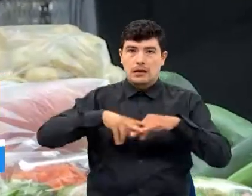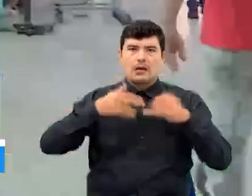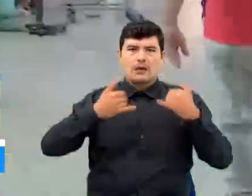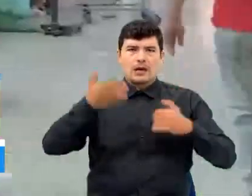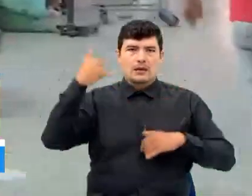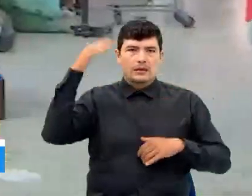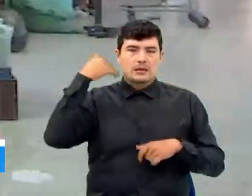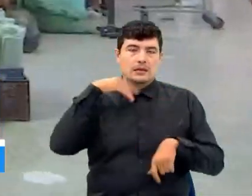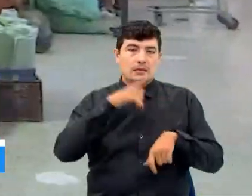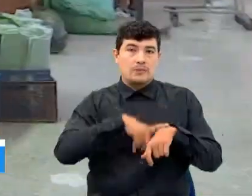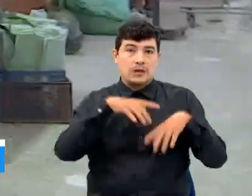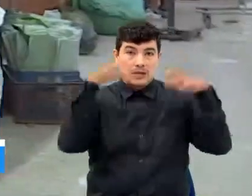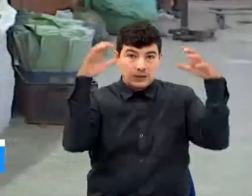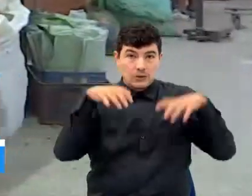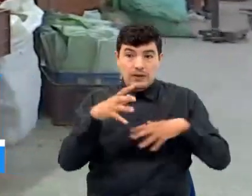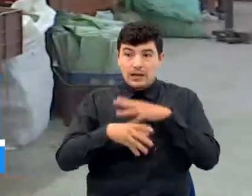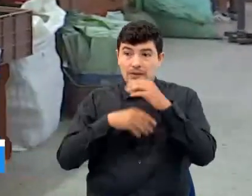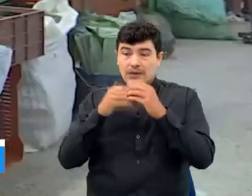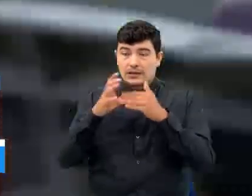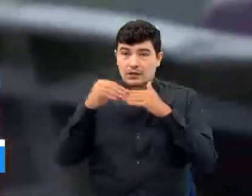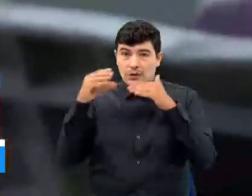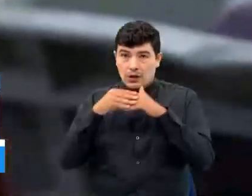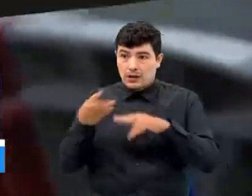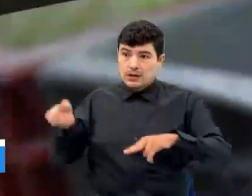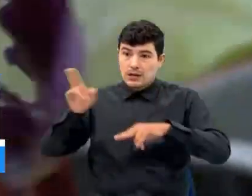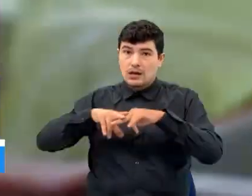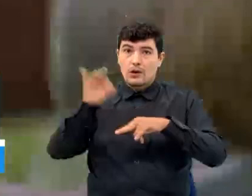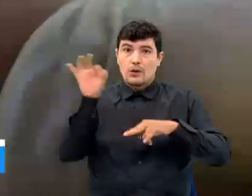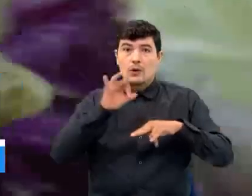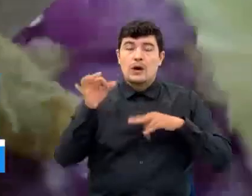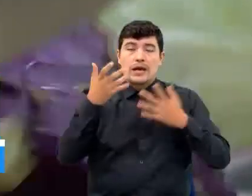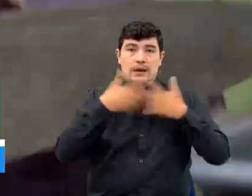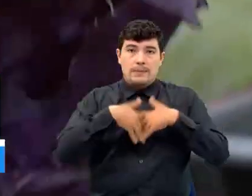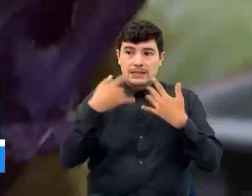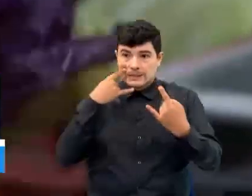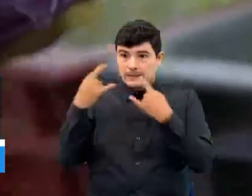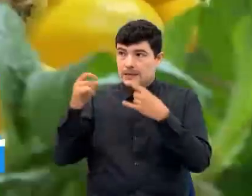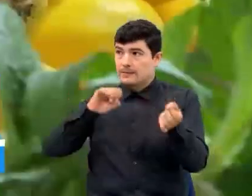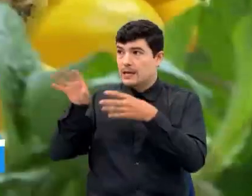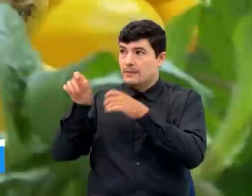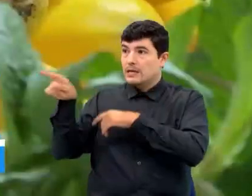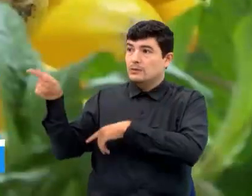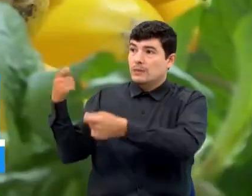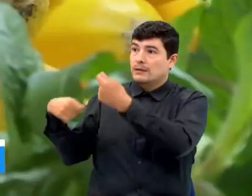de lluvias, el incremento del dólar y el interés de las empresas por vender sus productos a Venezuela